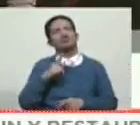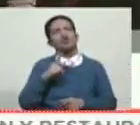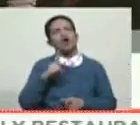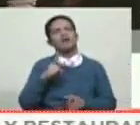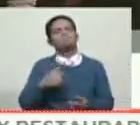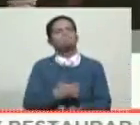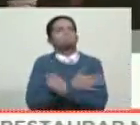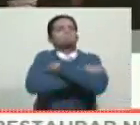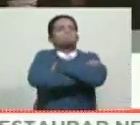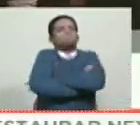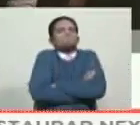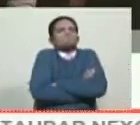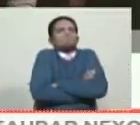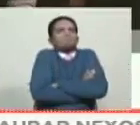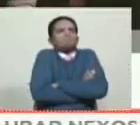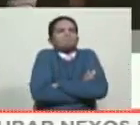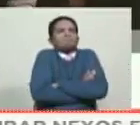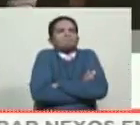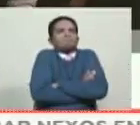brazos cruzados.